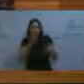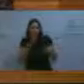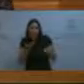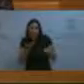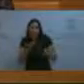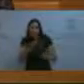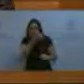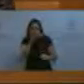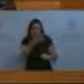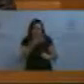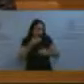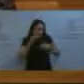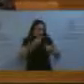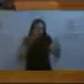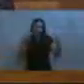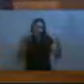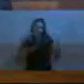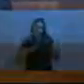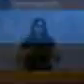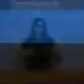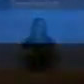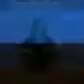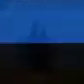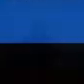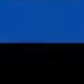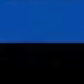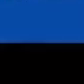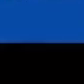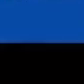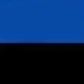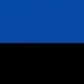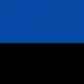habitualmente y, por favor, respondan ya. Gracias.